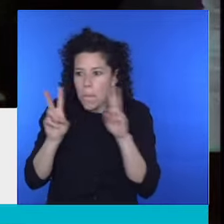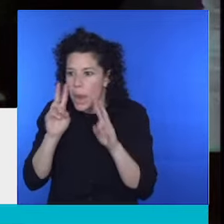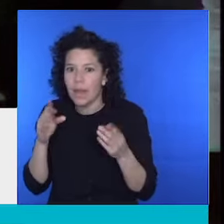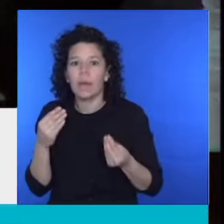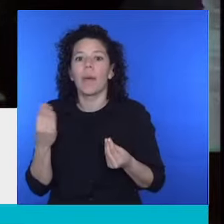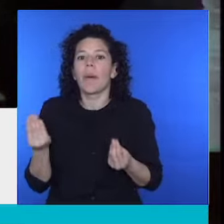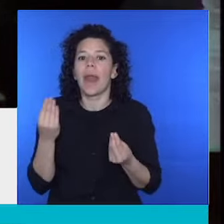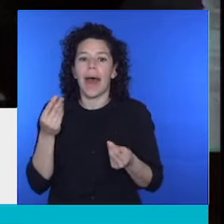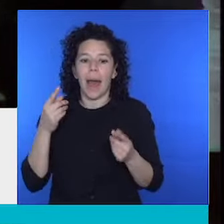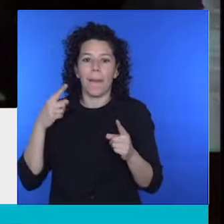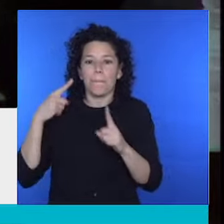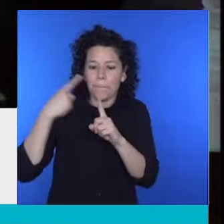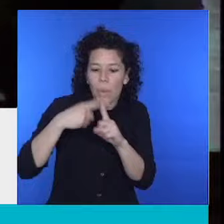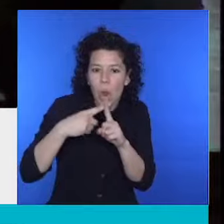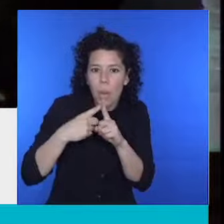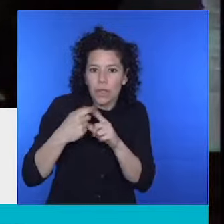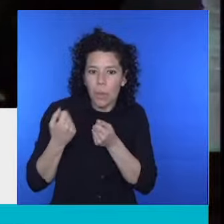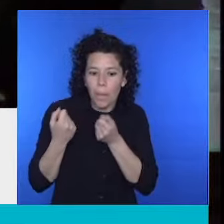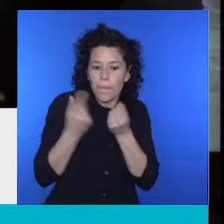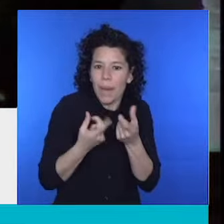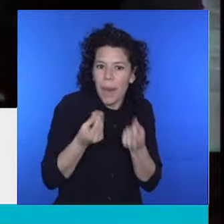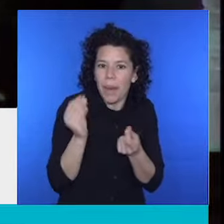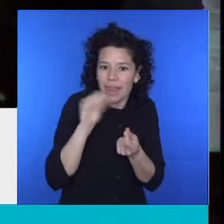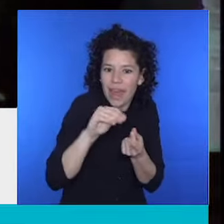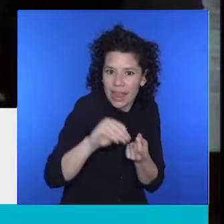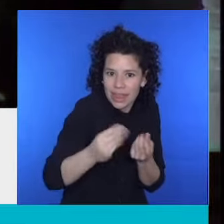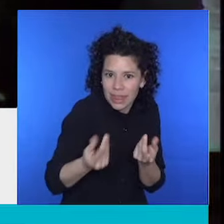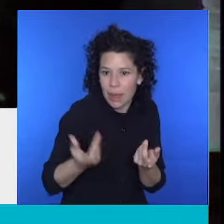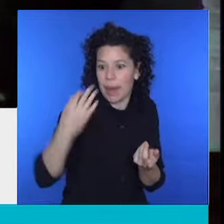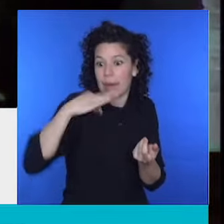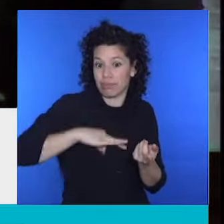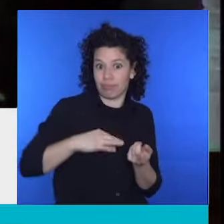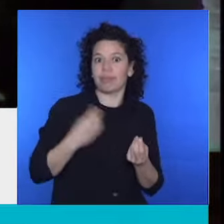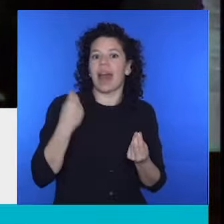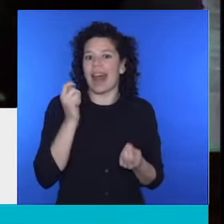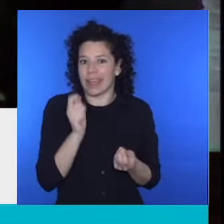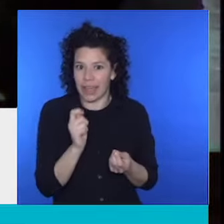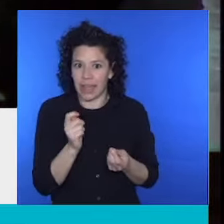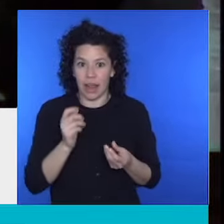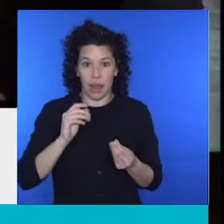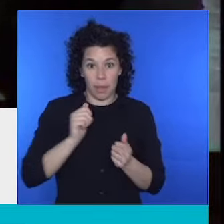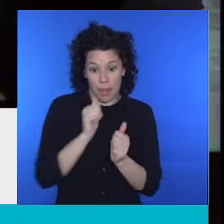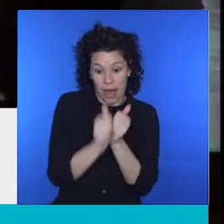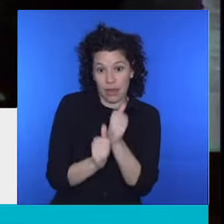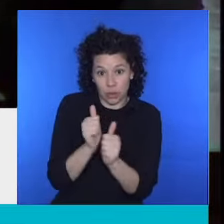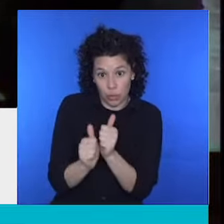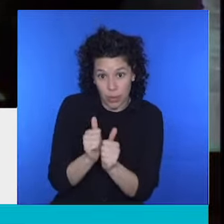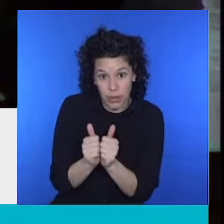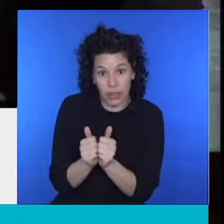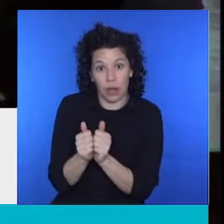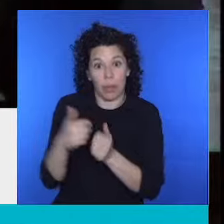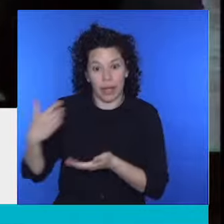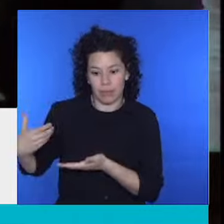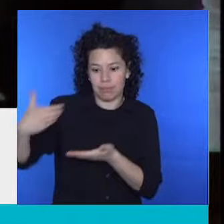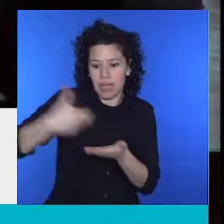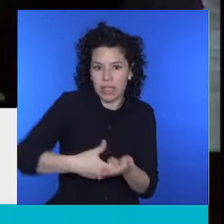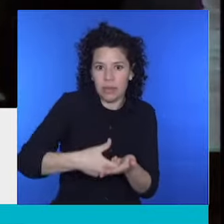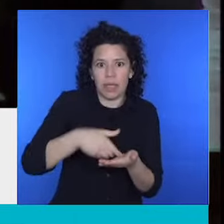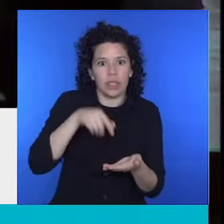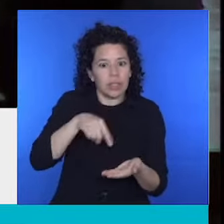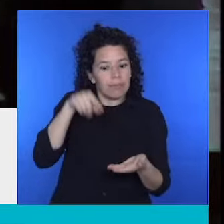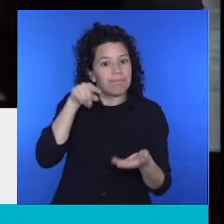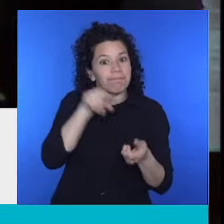extras les pueden les pueden dar a los empresarios para que las inversiones estén ahí y no en otra